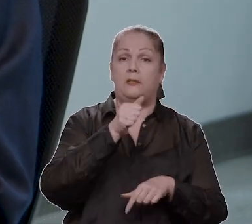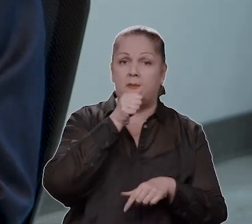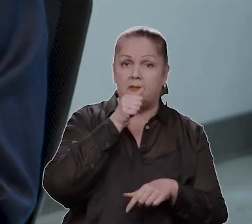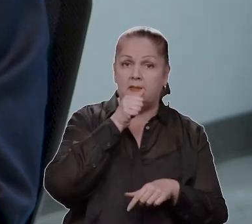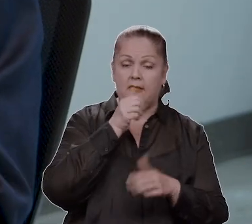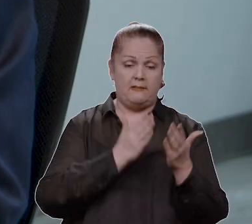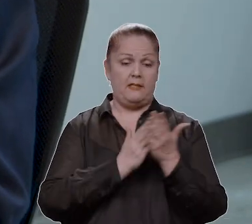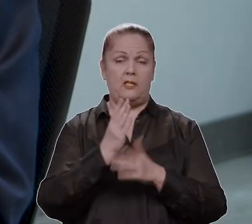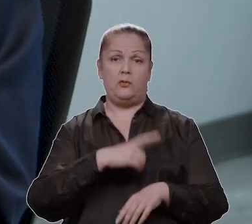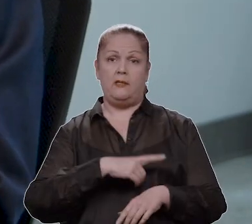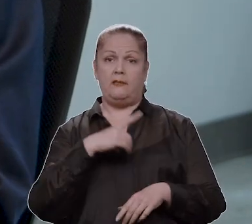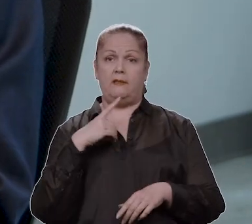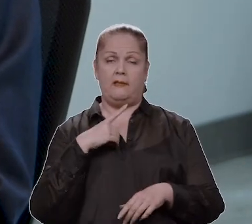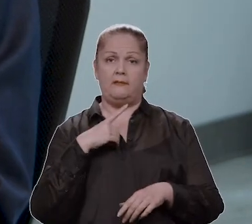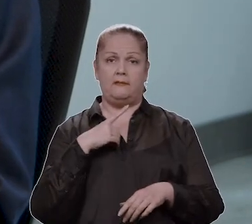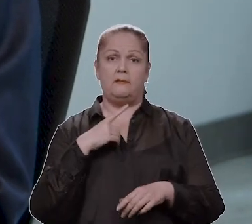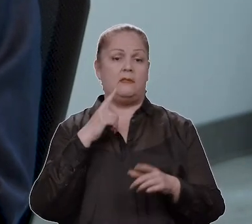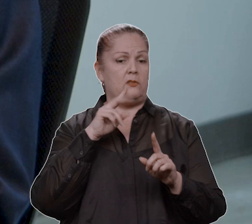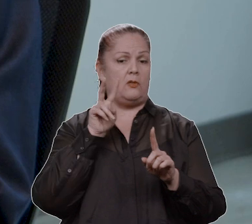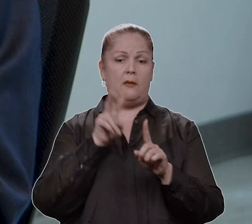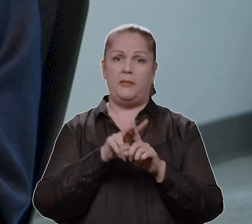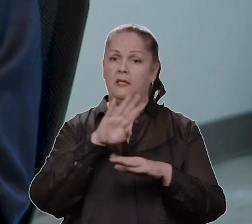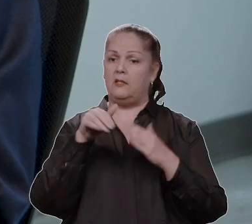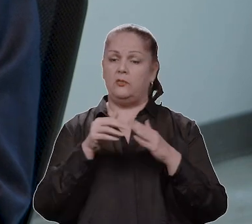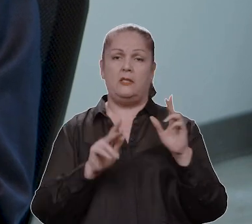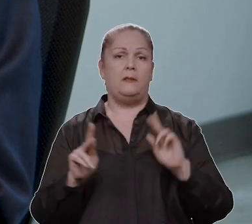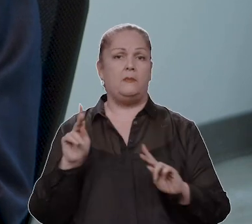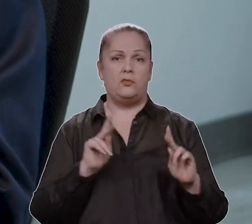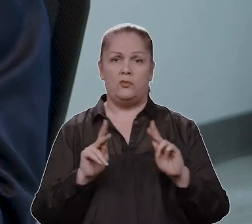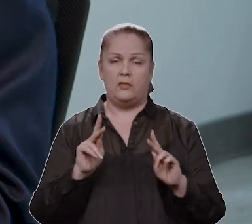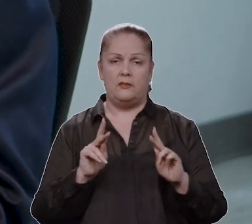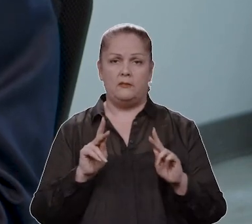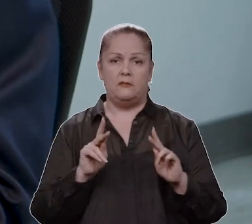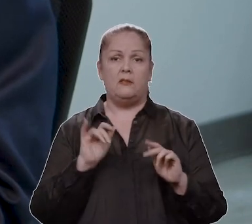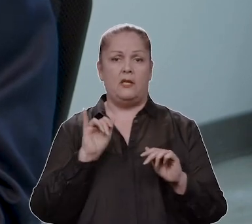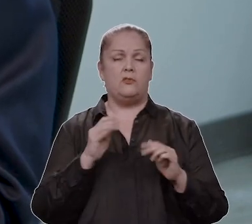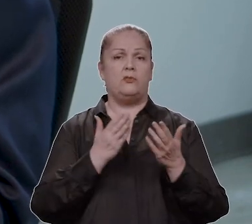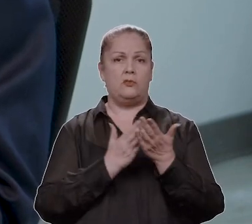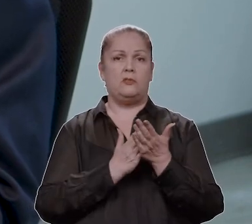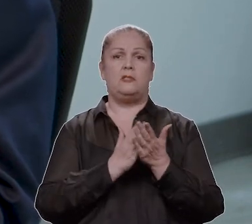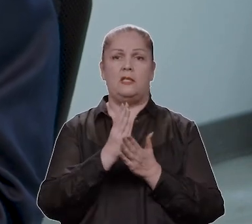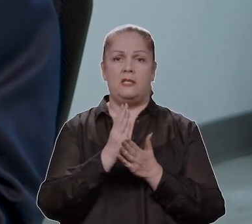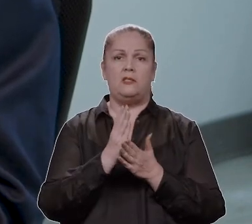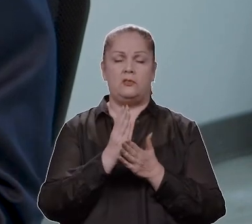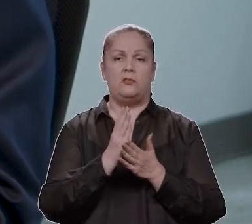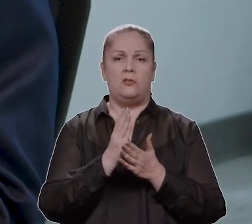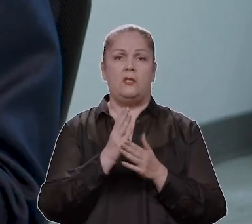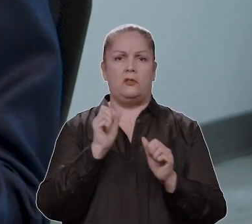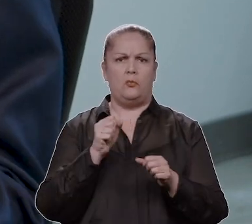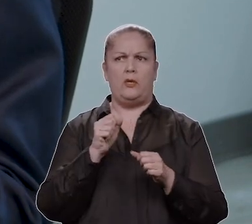derecho de la dignidad que cobija a todo ser humano y que incluso es un derecho que es